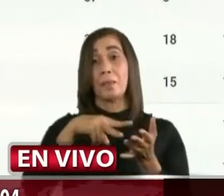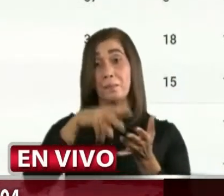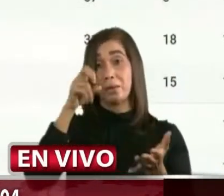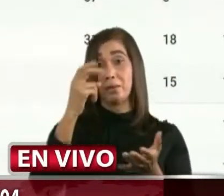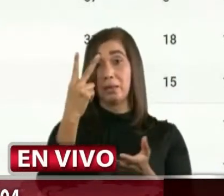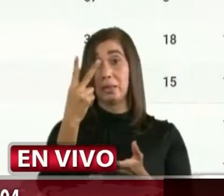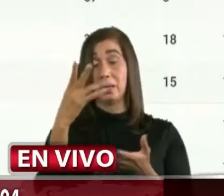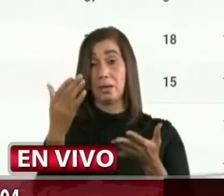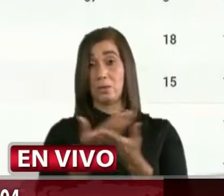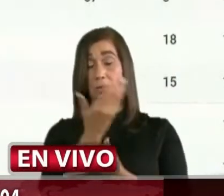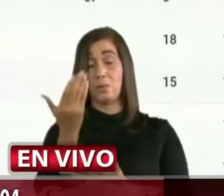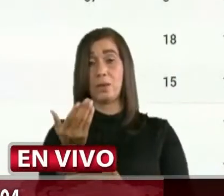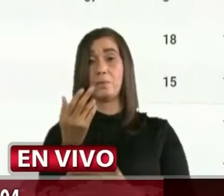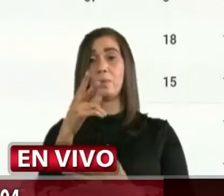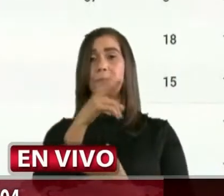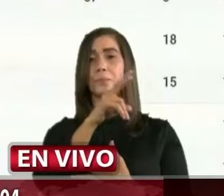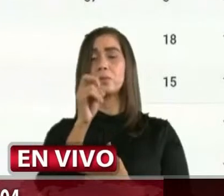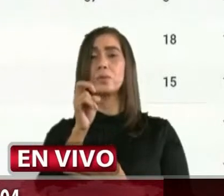casos nuevos,